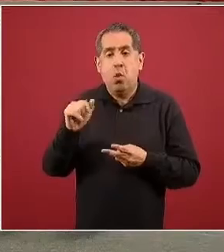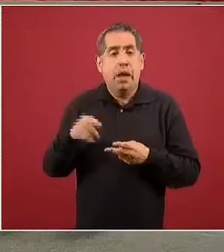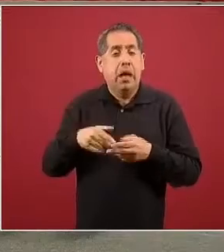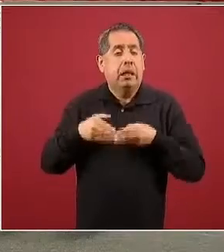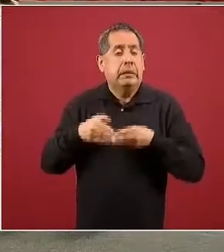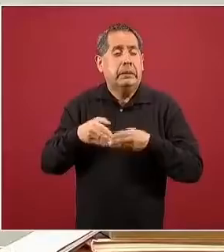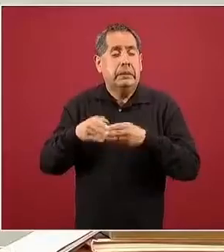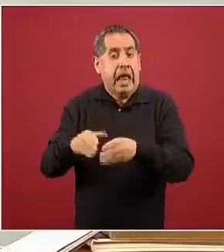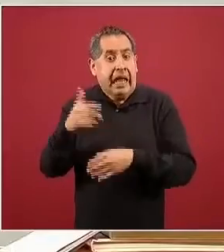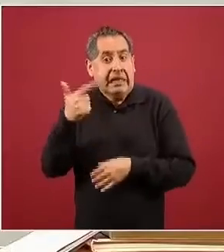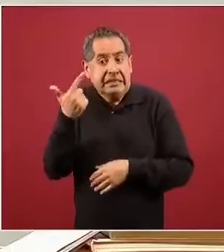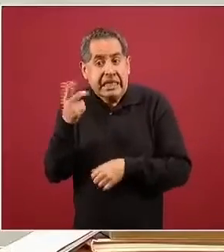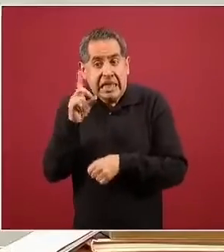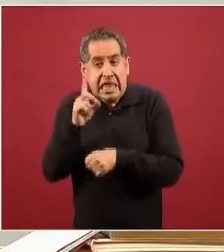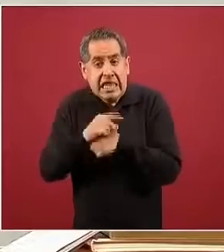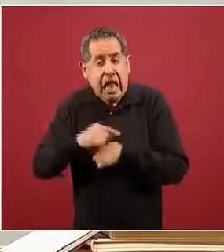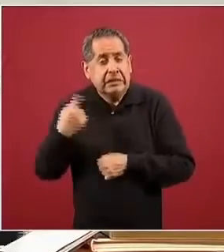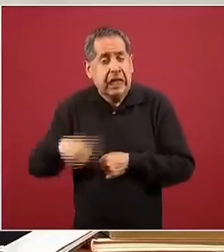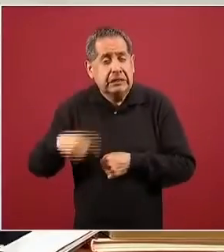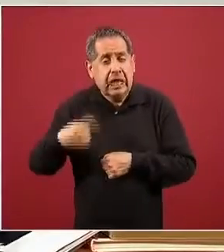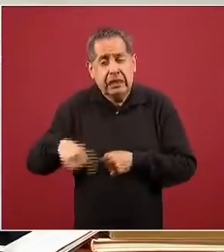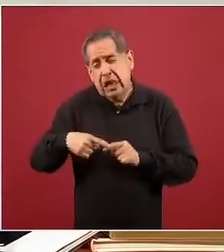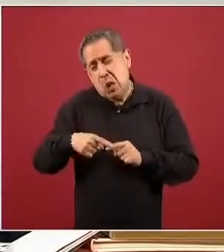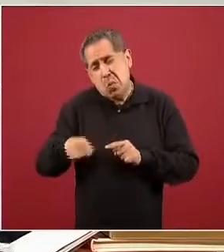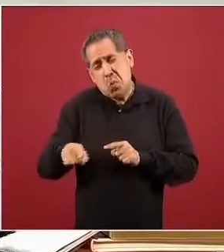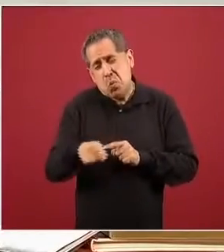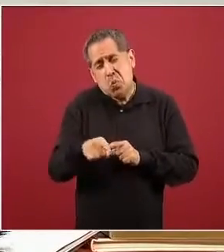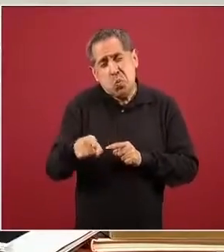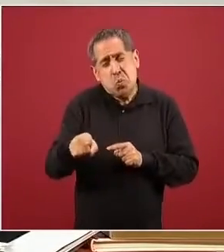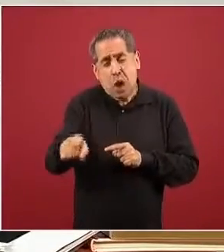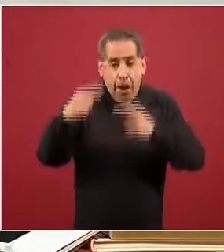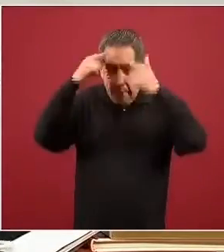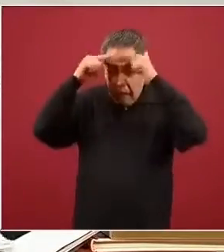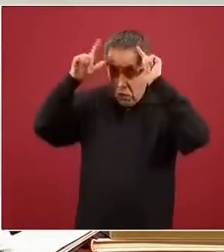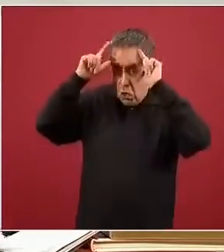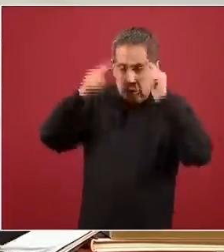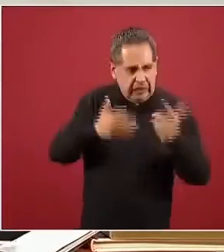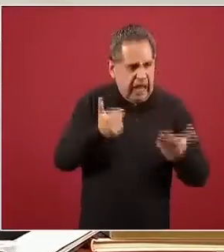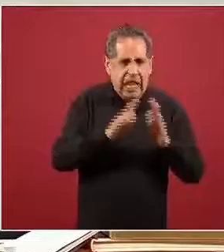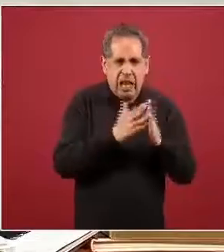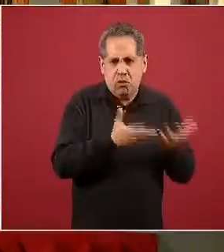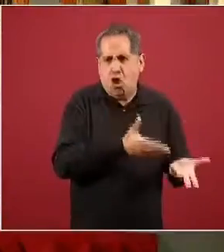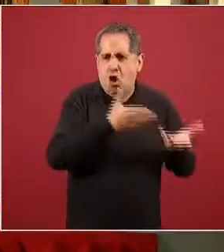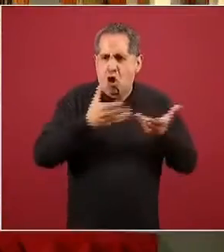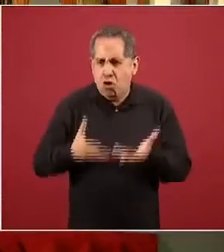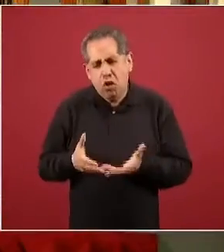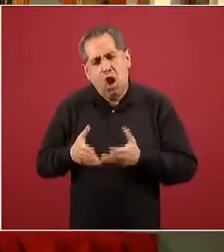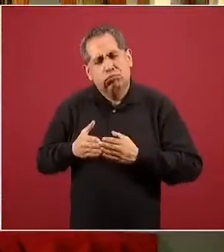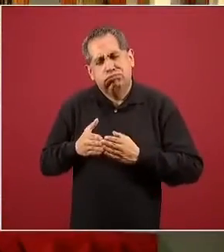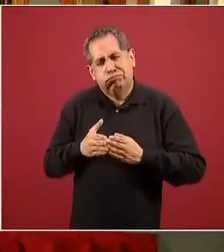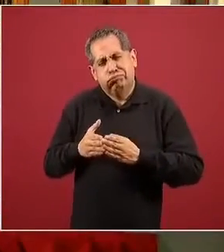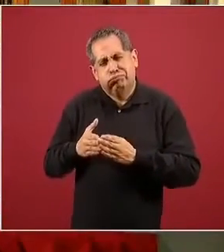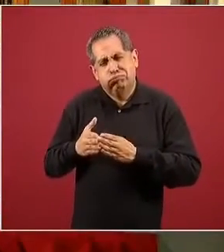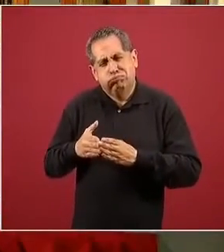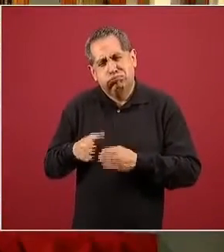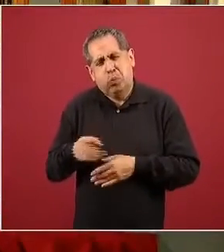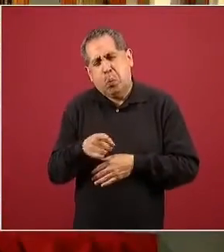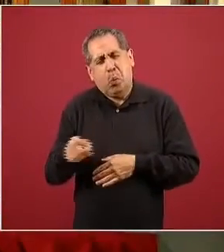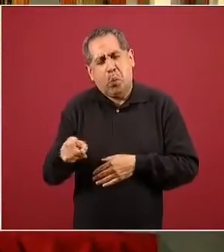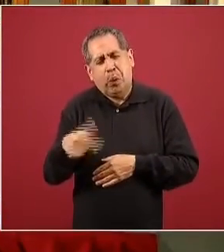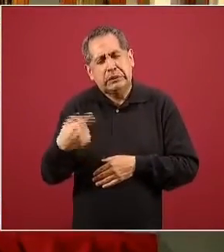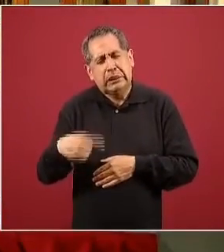de 7 días donde los marinos hacen una gran tarea para llevar los libros hasta esa localidad y que los